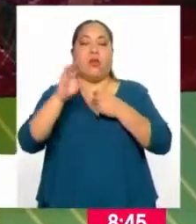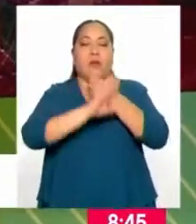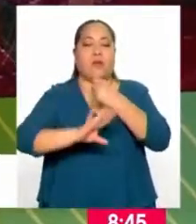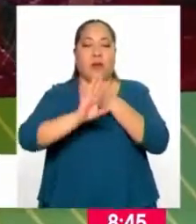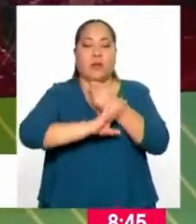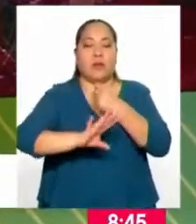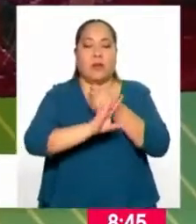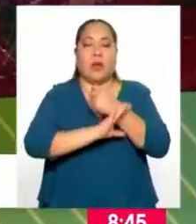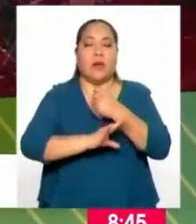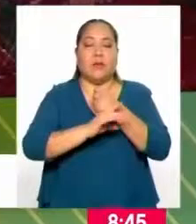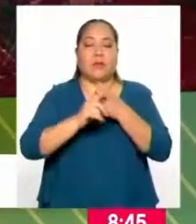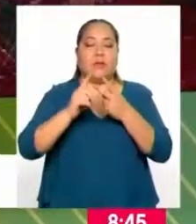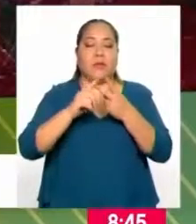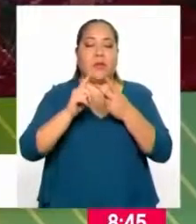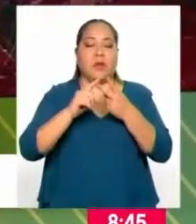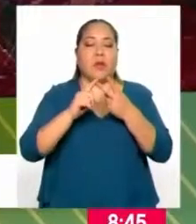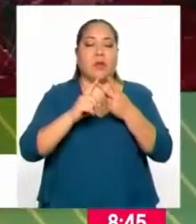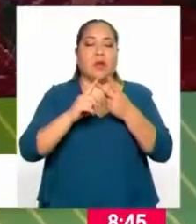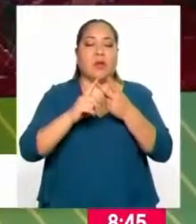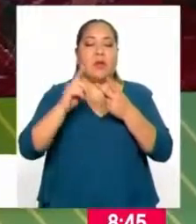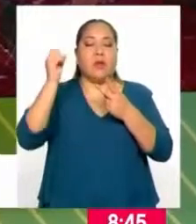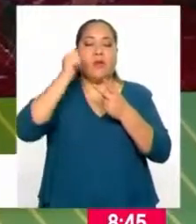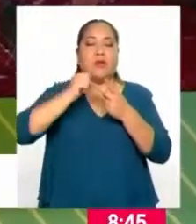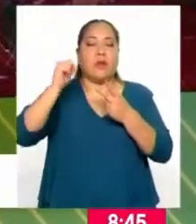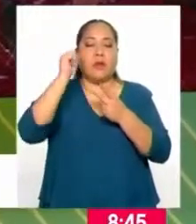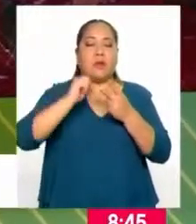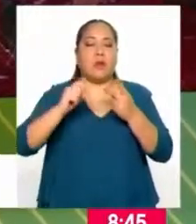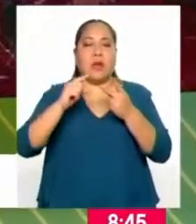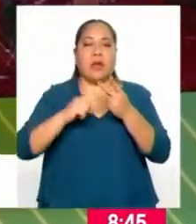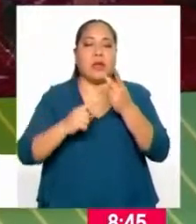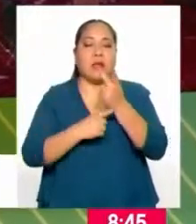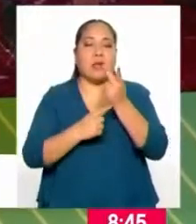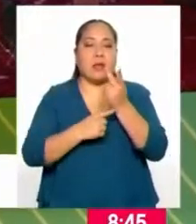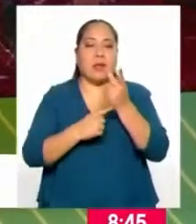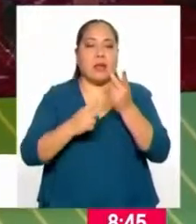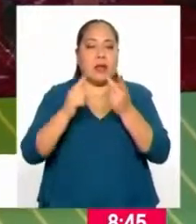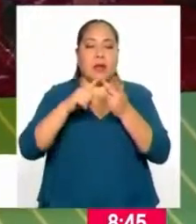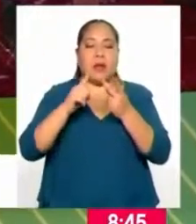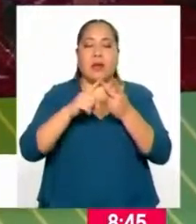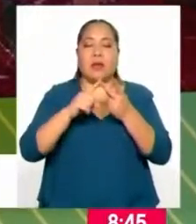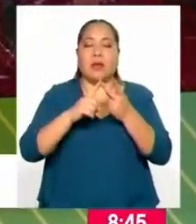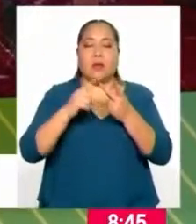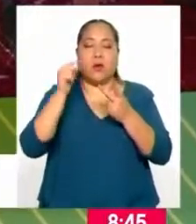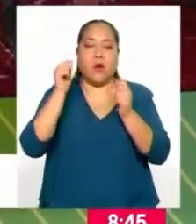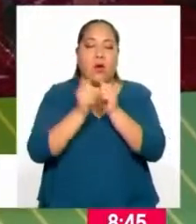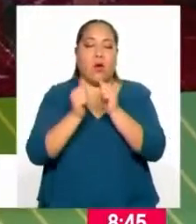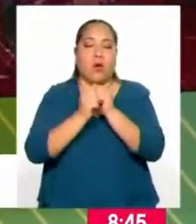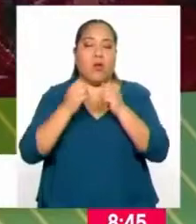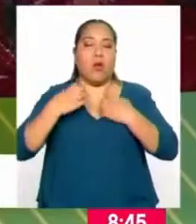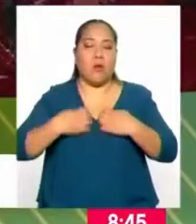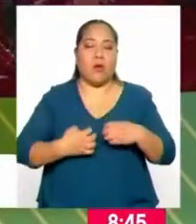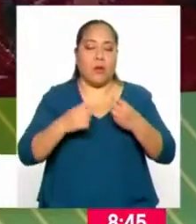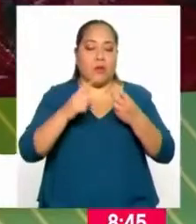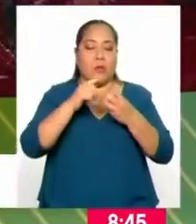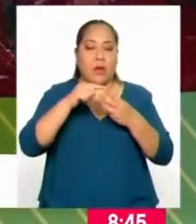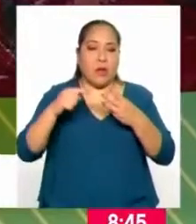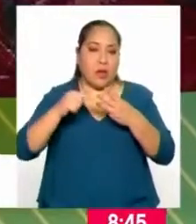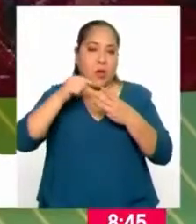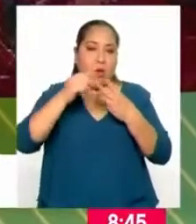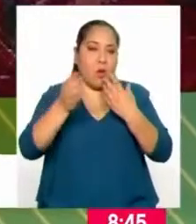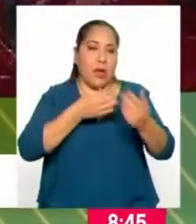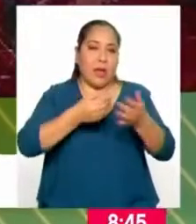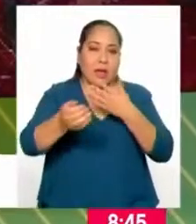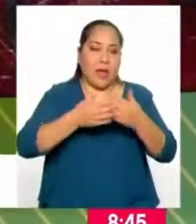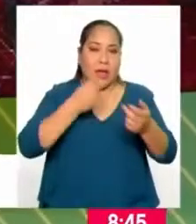defensa. Para que esos derechos se materialicen y no sean ilusorios, sino efectivos, es necesario